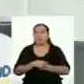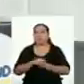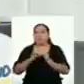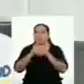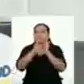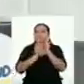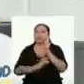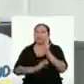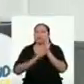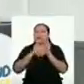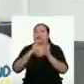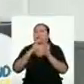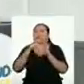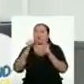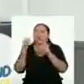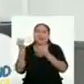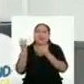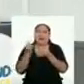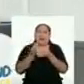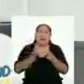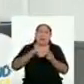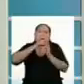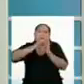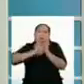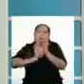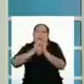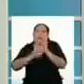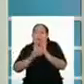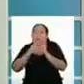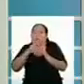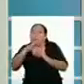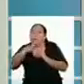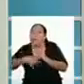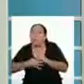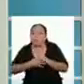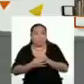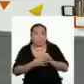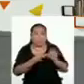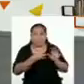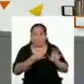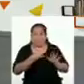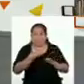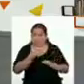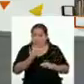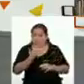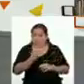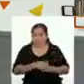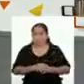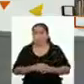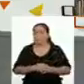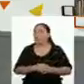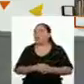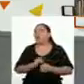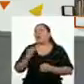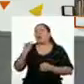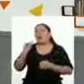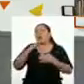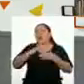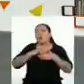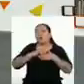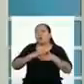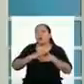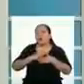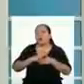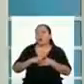su telaraña, un ladrón muy ladroncelo, unos ladrillos, quiso ladronear. ¿Te sientes mejor? Sí, creo. Un poco mejor. Un